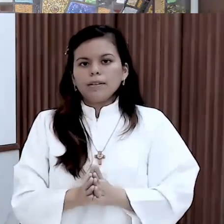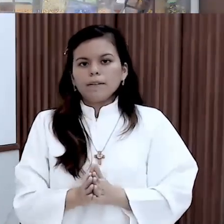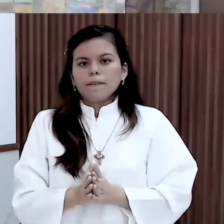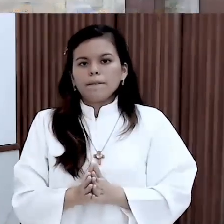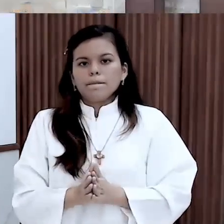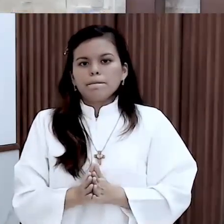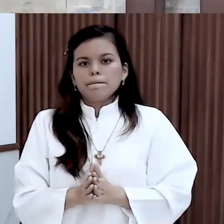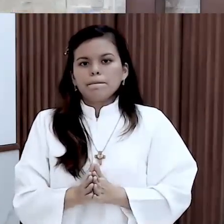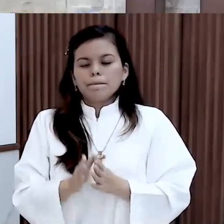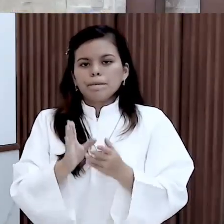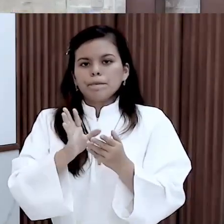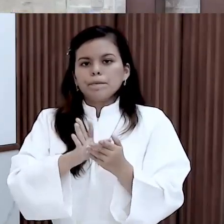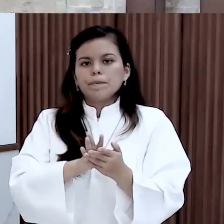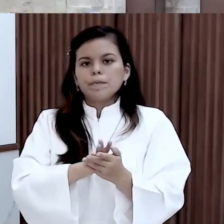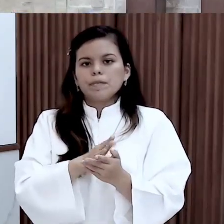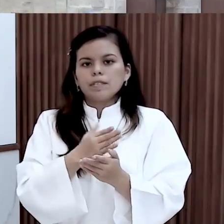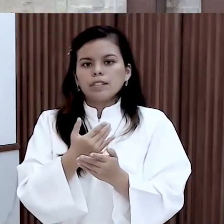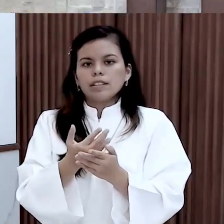Amén.